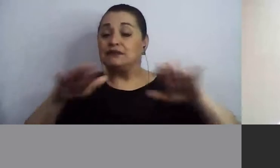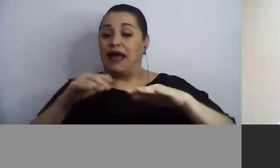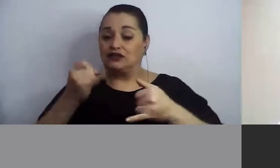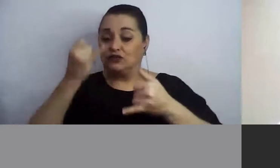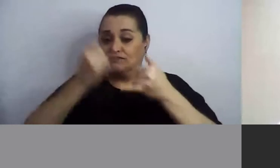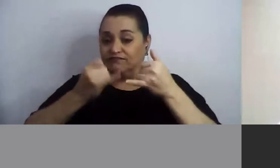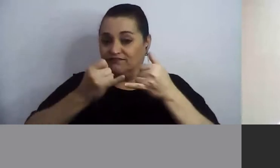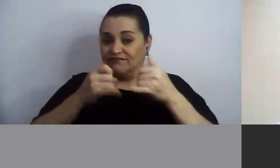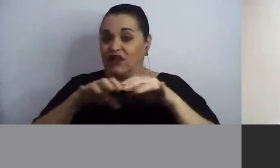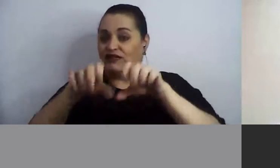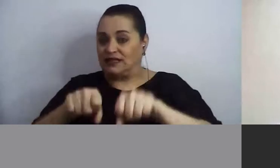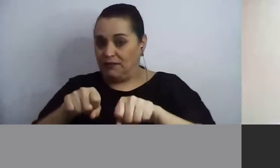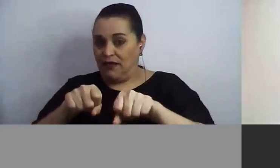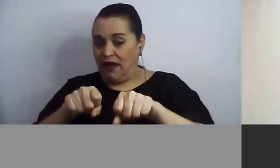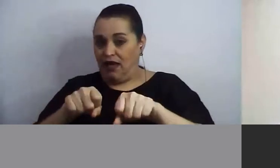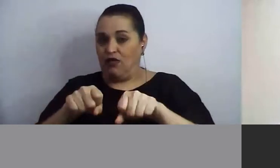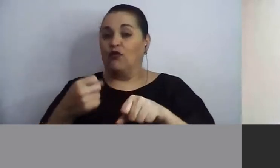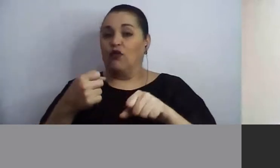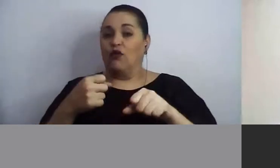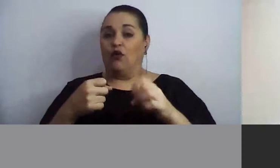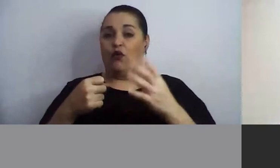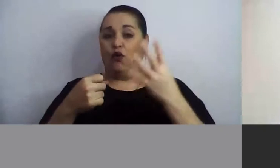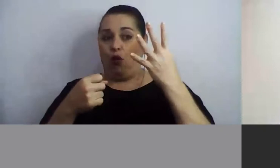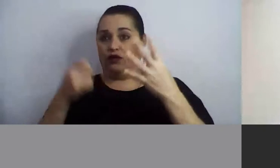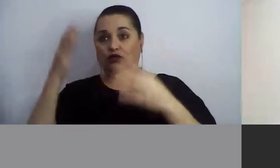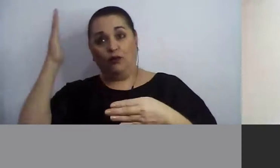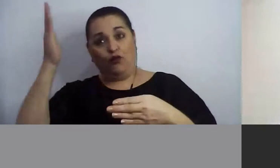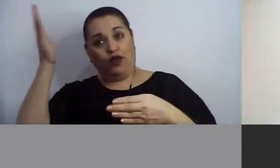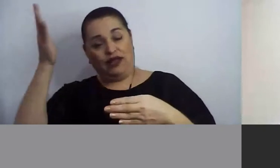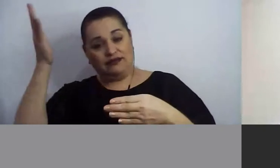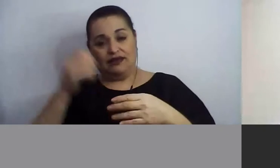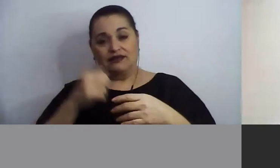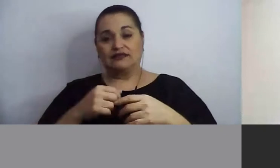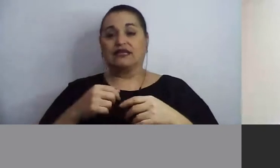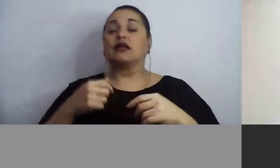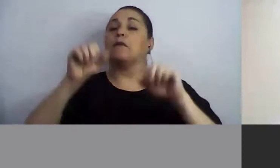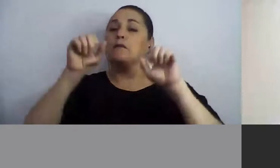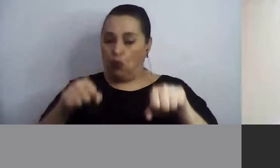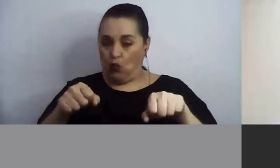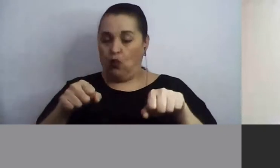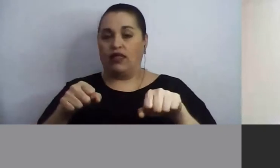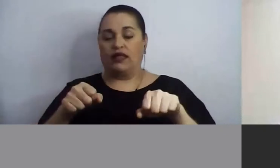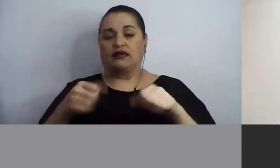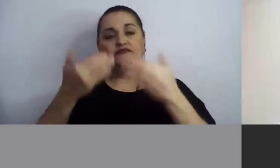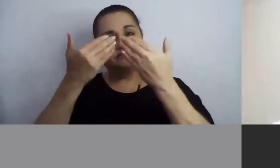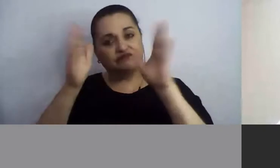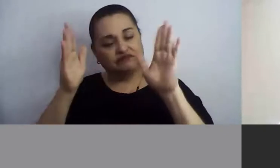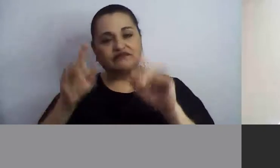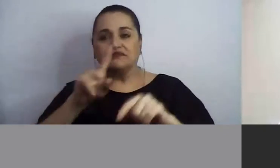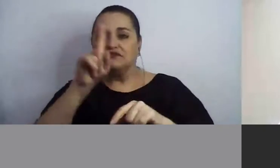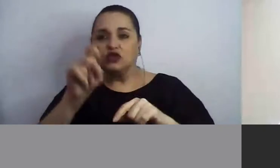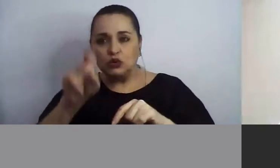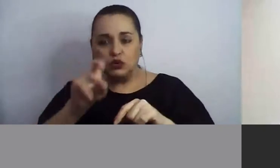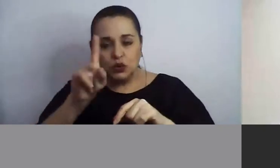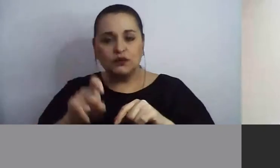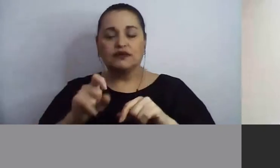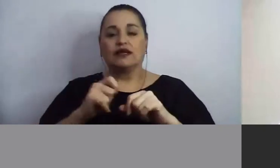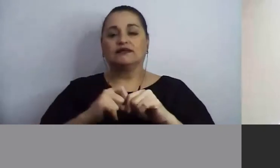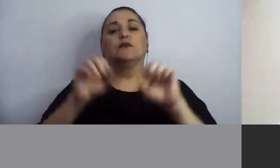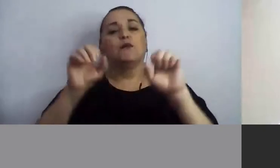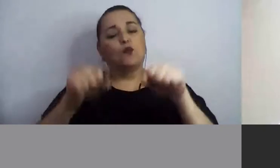al finalizar las cuatro ponencias donde podremos tener todas esas consultas que